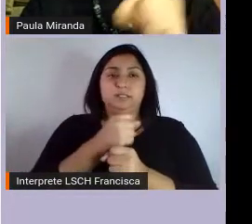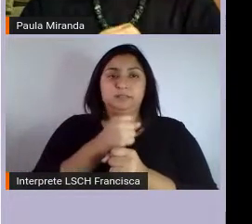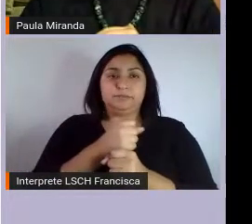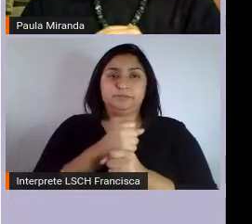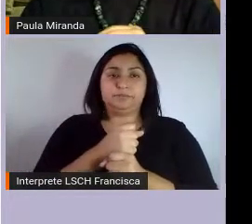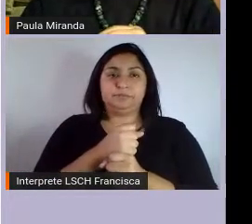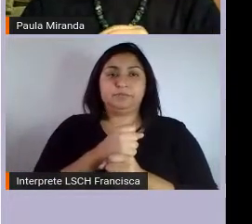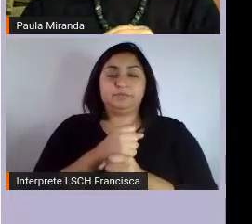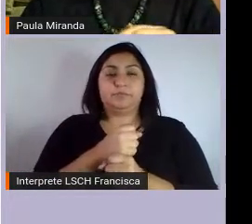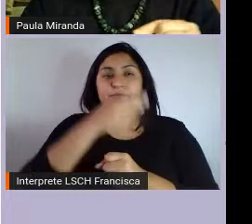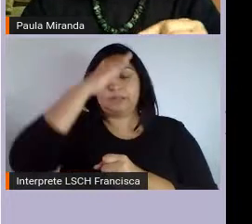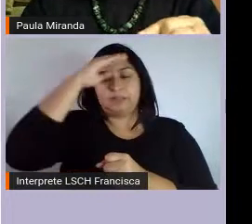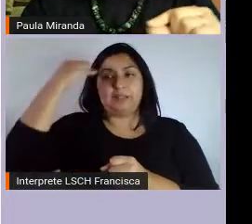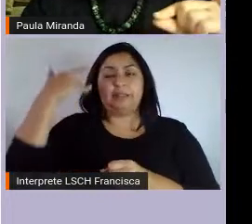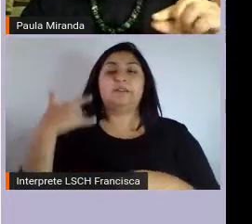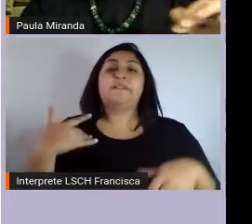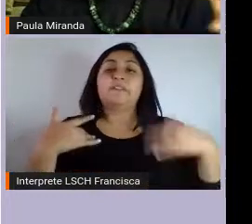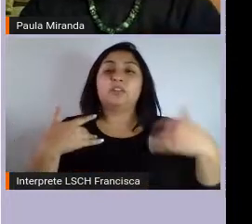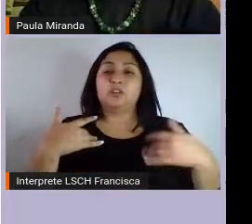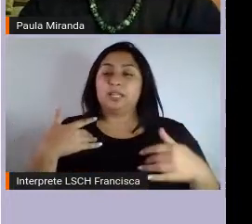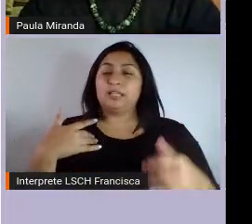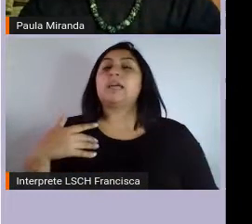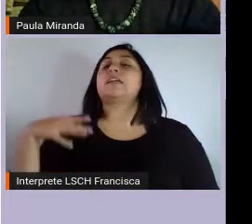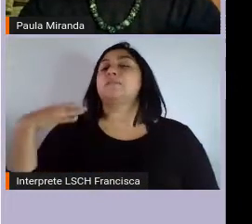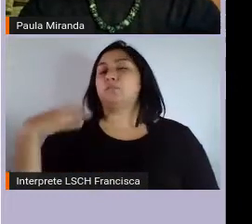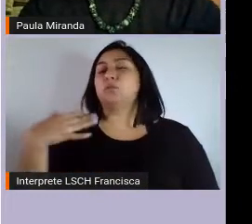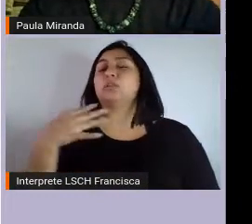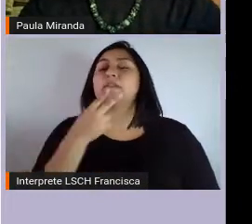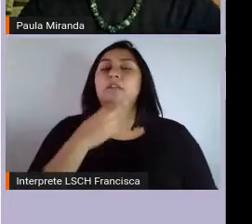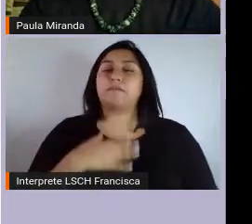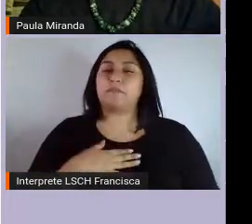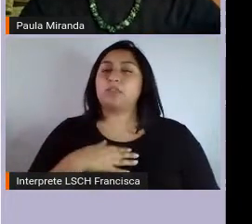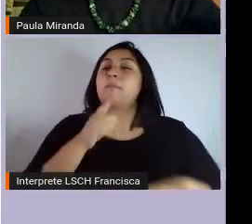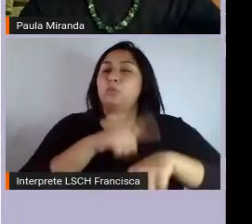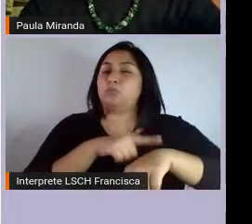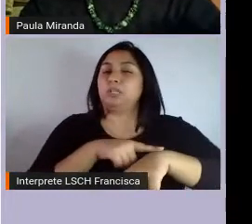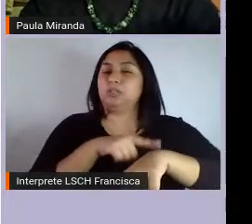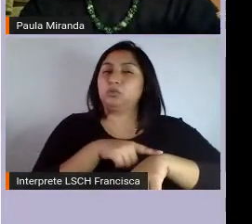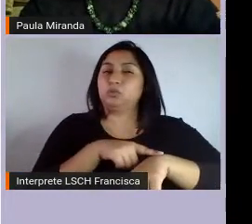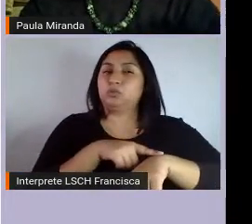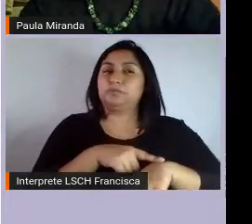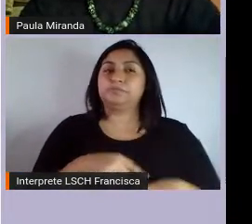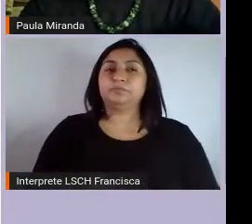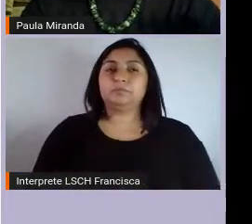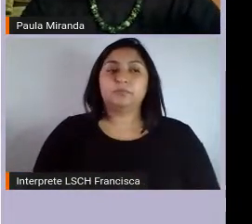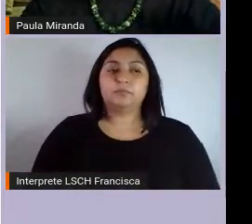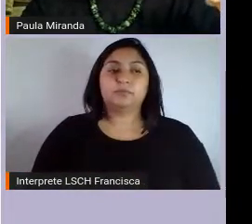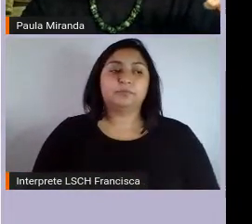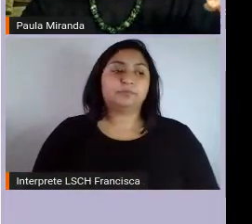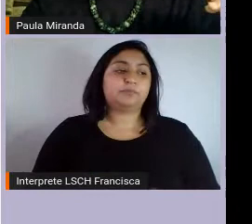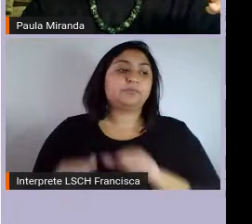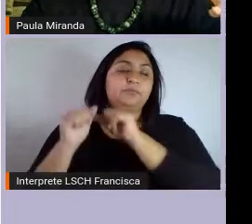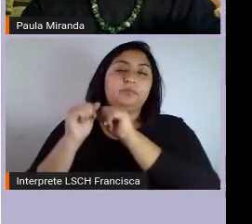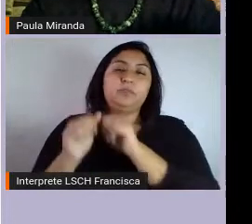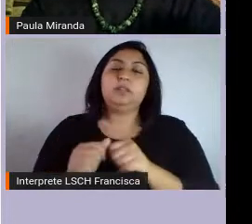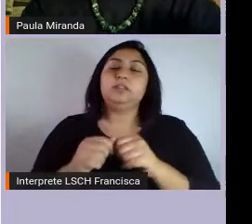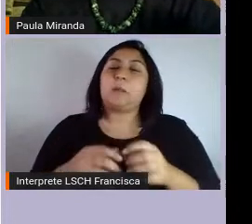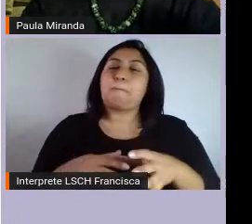un minuto muy importante de su vida, que es que ha estado durante muchos, muchos años dedicada